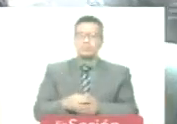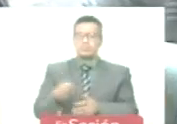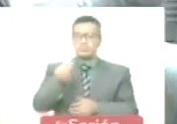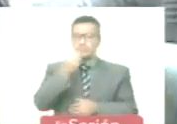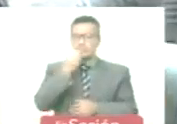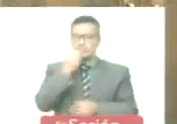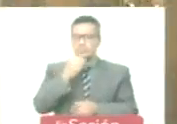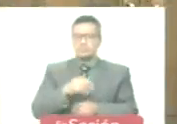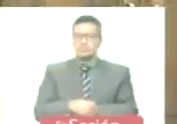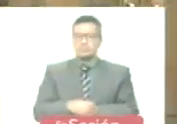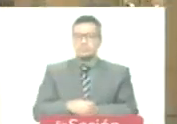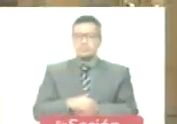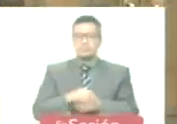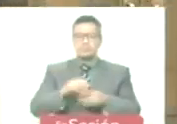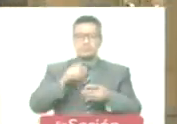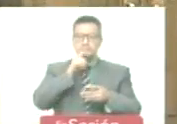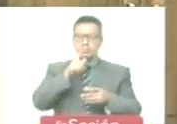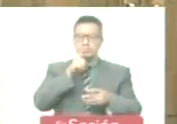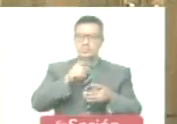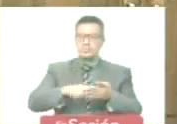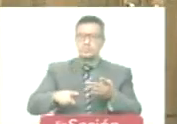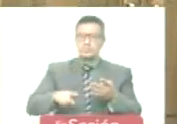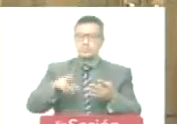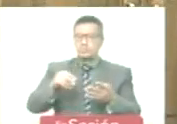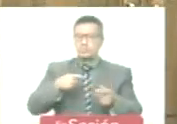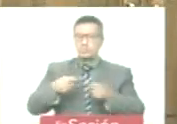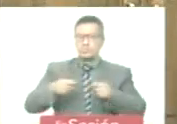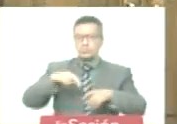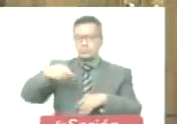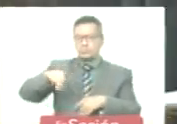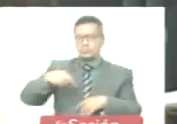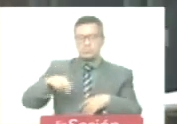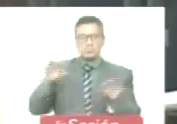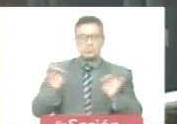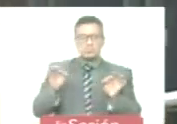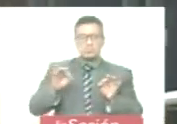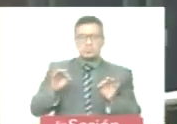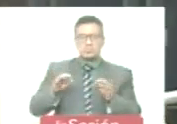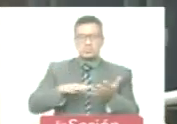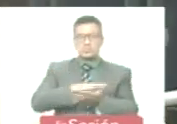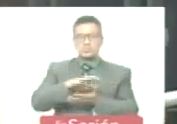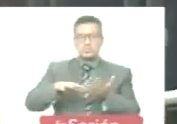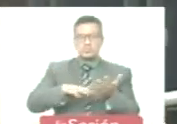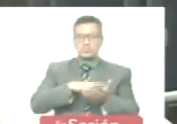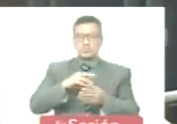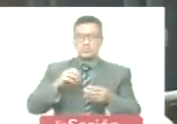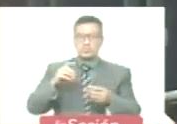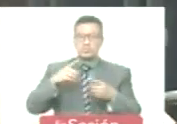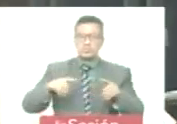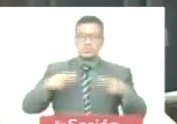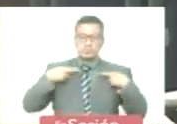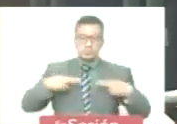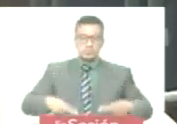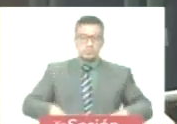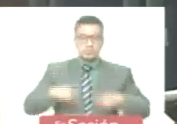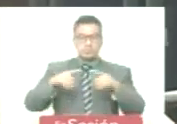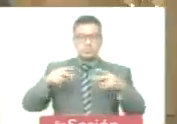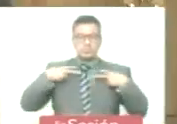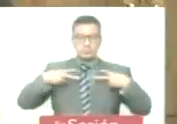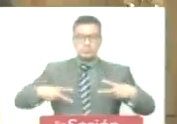alimentación artificial y de no acción natural, afectando los derechos humanos, los derechos de la